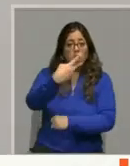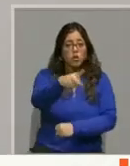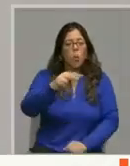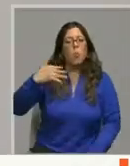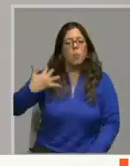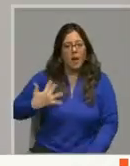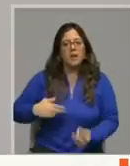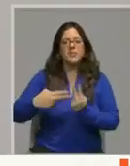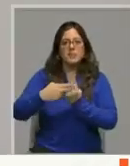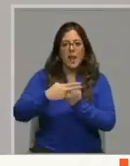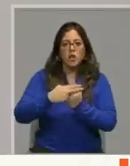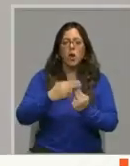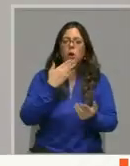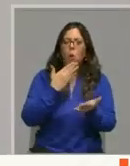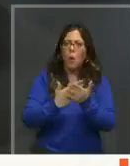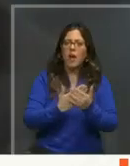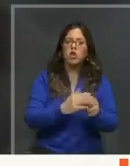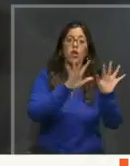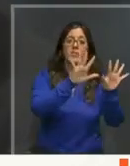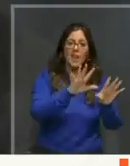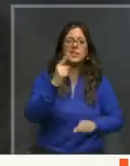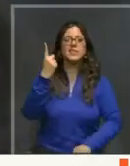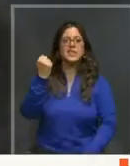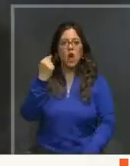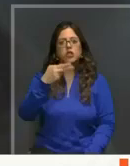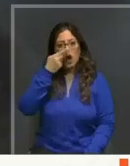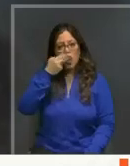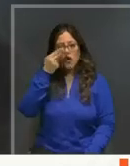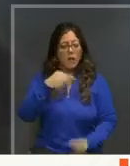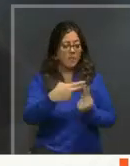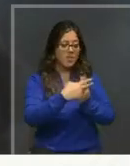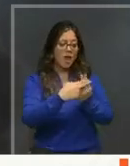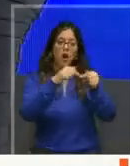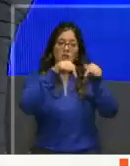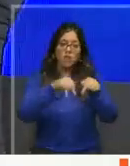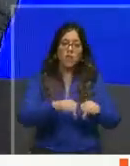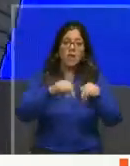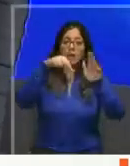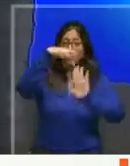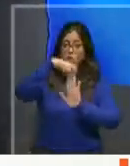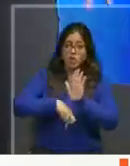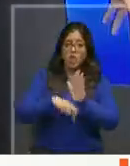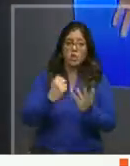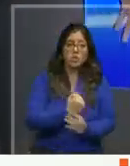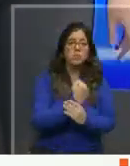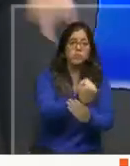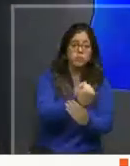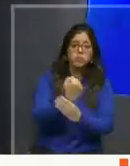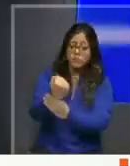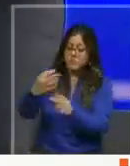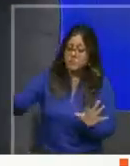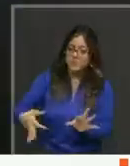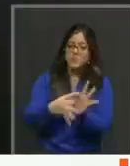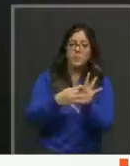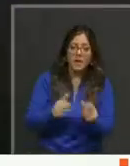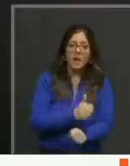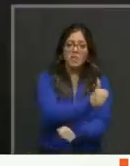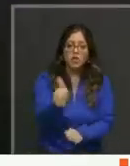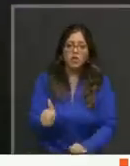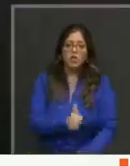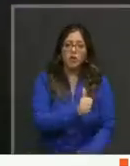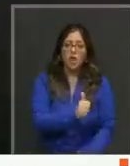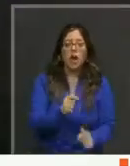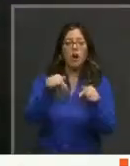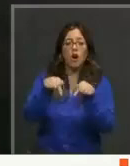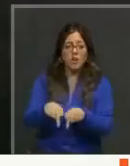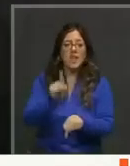Teletón, que se hará el 10 y 11 de noviembre. La Teletón hoy día lo que es un proyecto colaborativo que hemos construido entre todos y todas, que hoy día